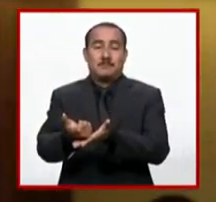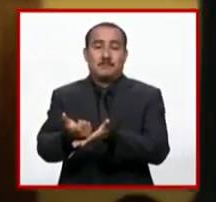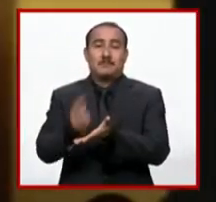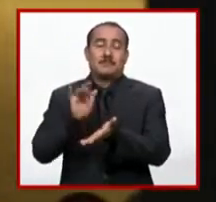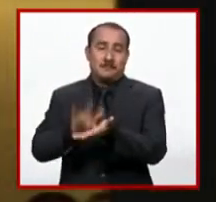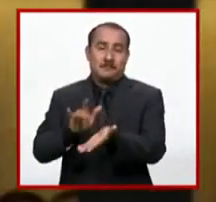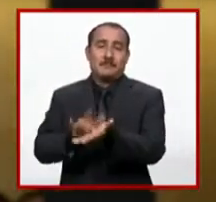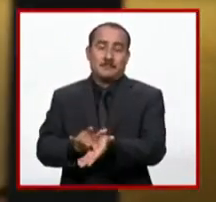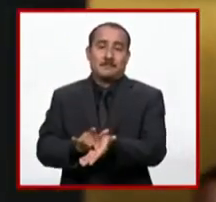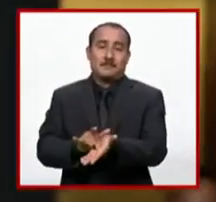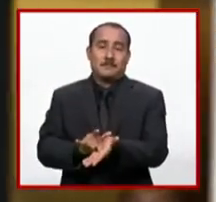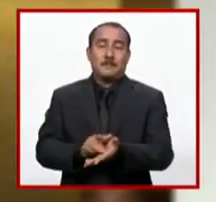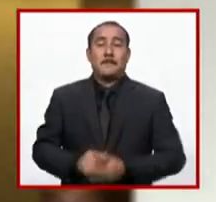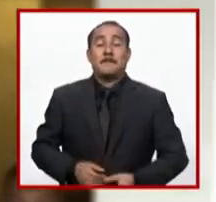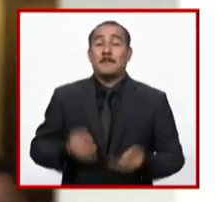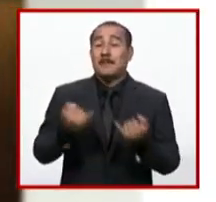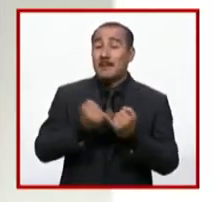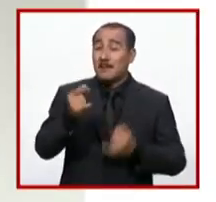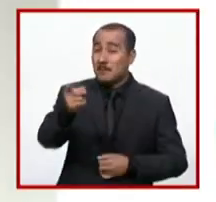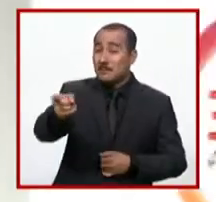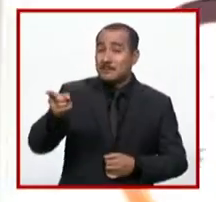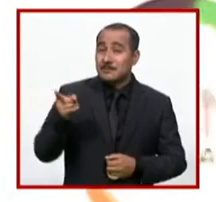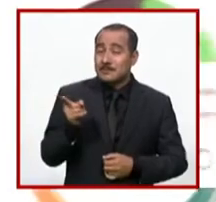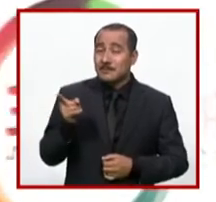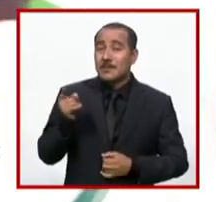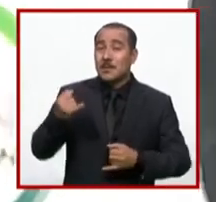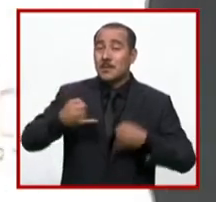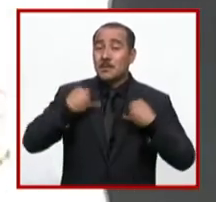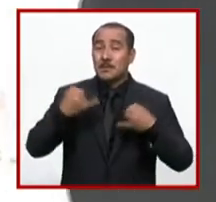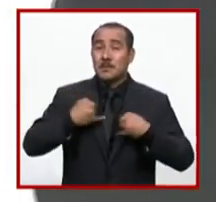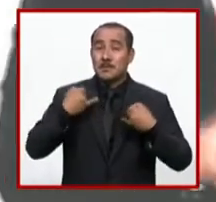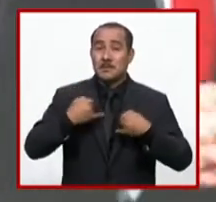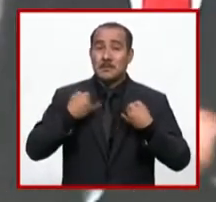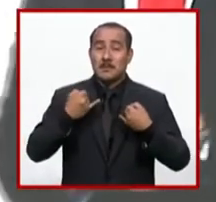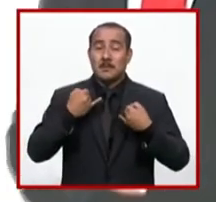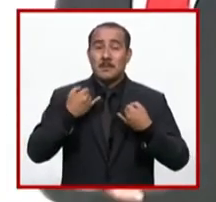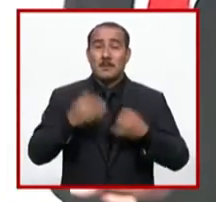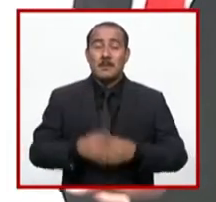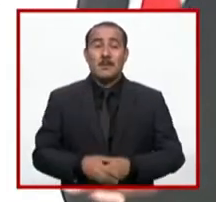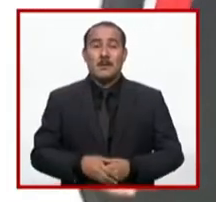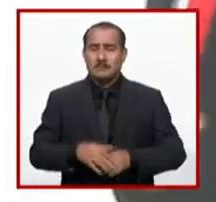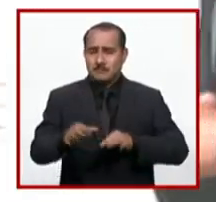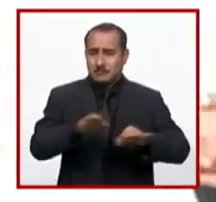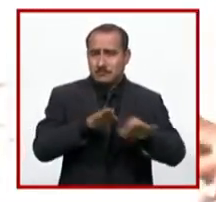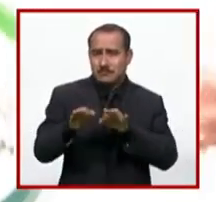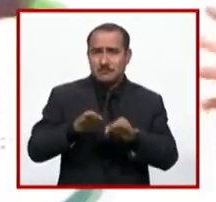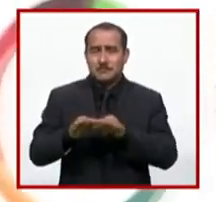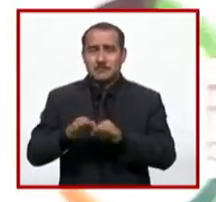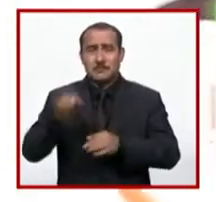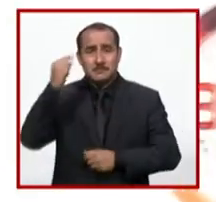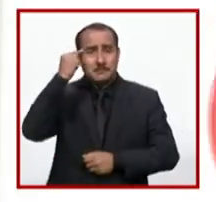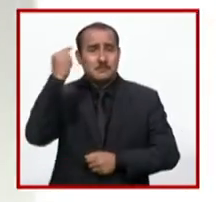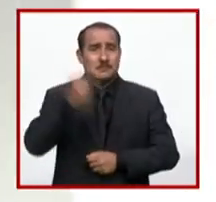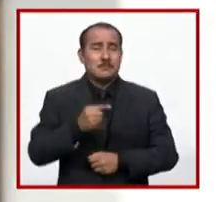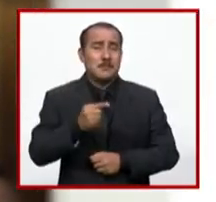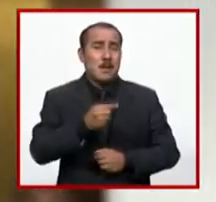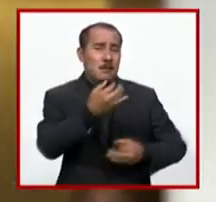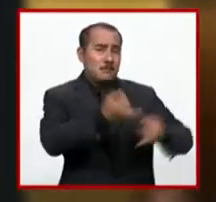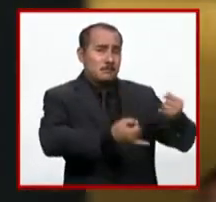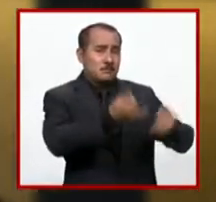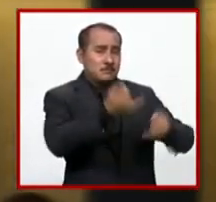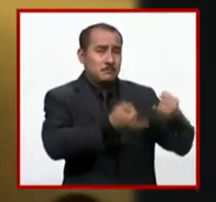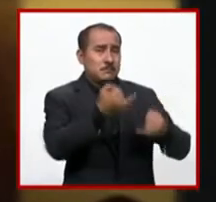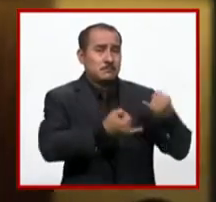eso, sino que varios de ellos han participado ahora con la Defensoría de Oficio para que en los procesos